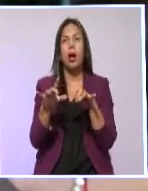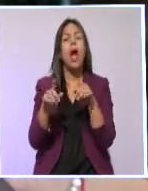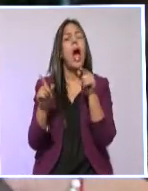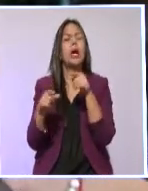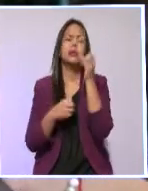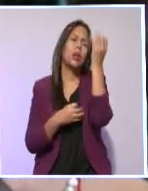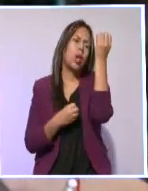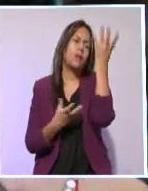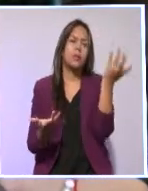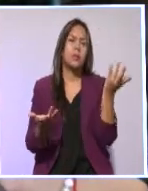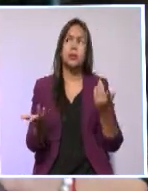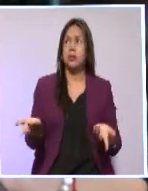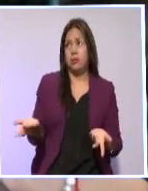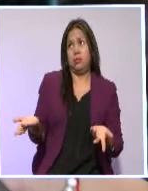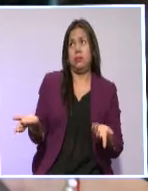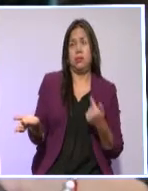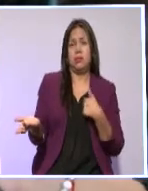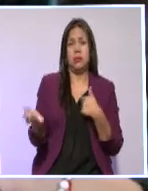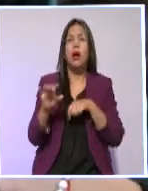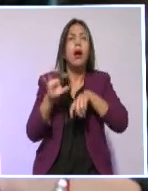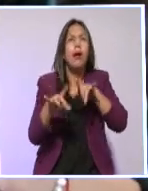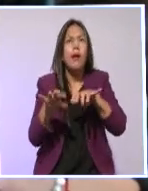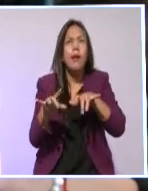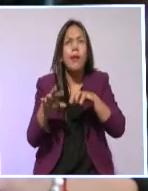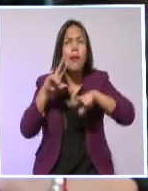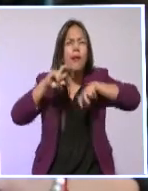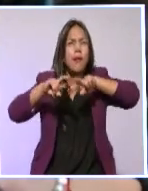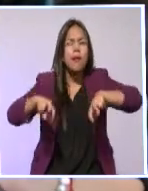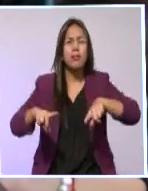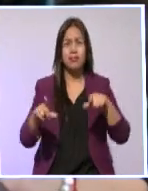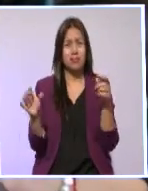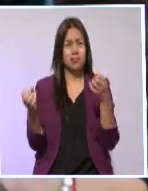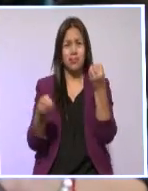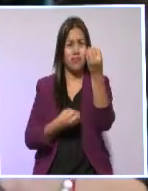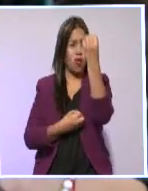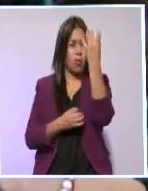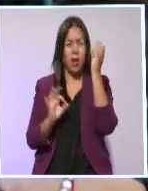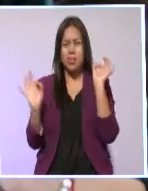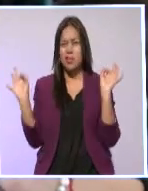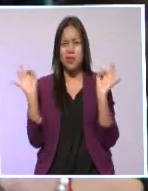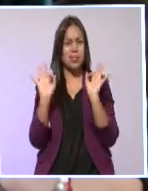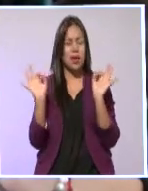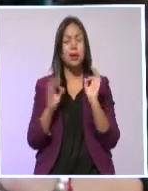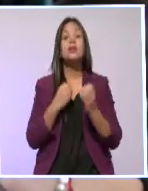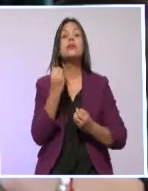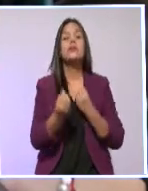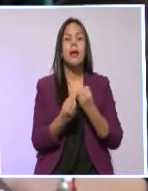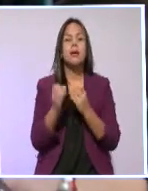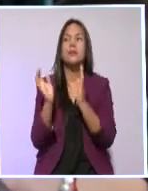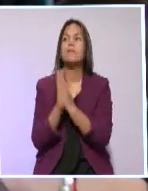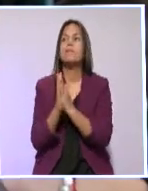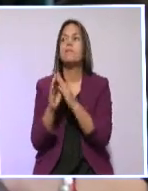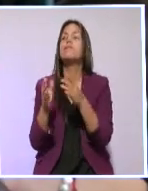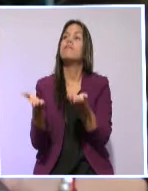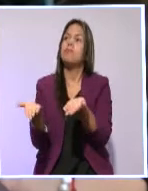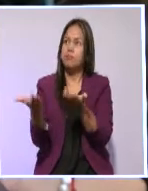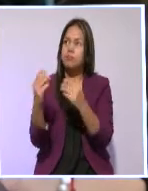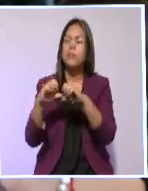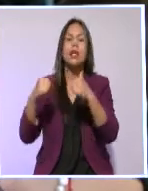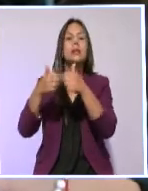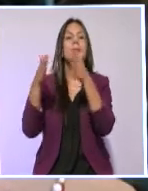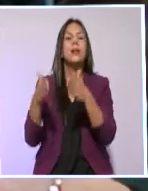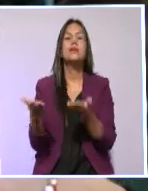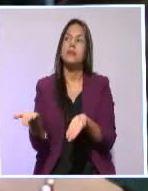la información. Realmente no hay nada, por eso nos hemos visto en la obligación de pedir ayuda a los asambleístas para que a través de